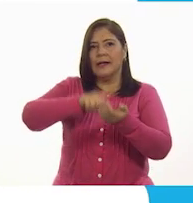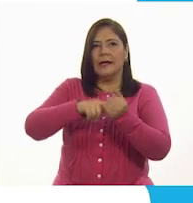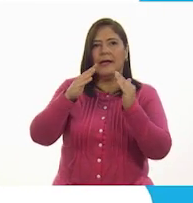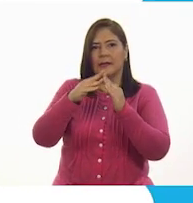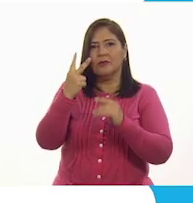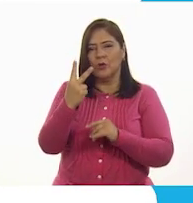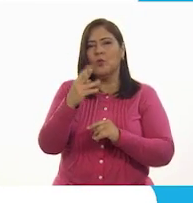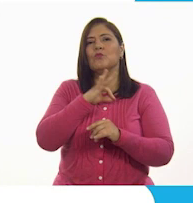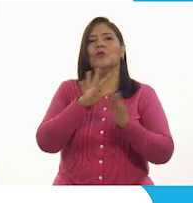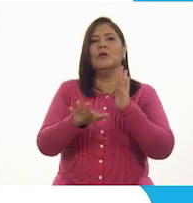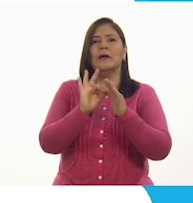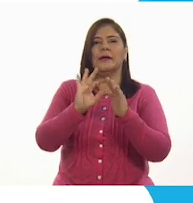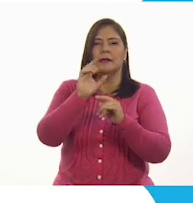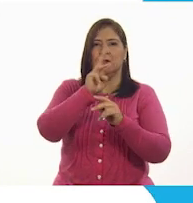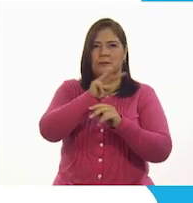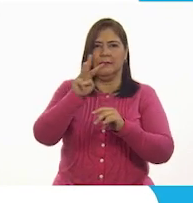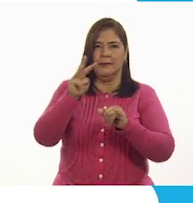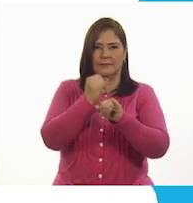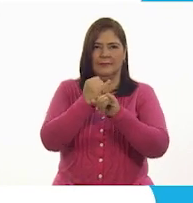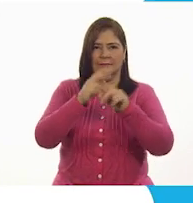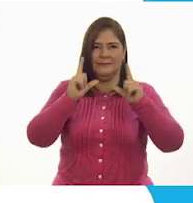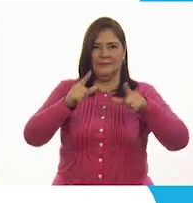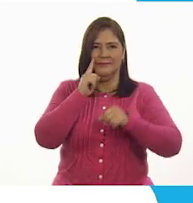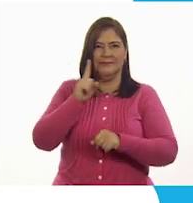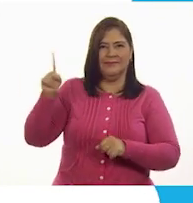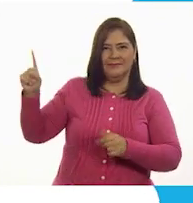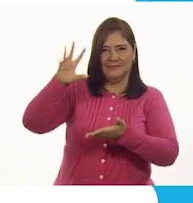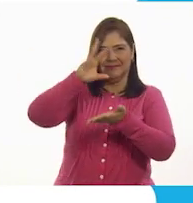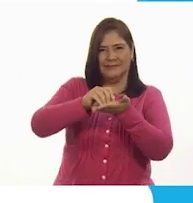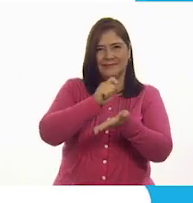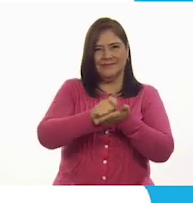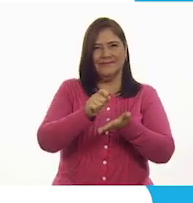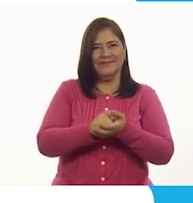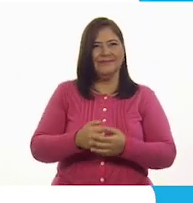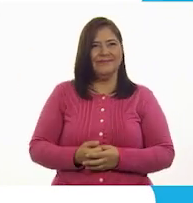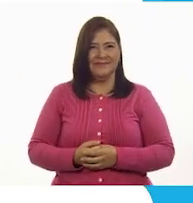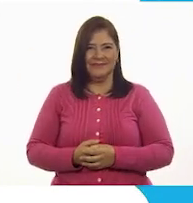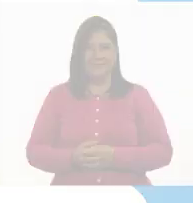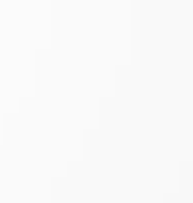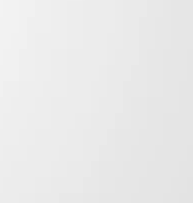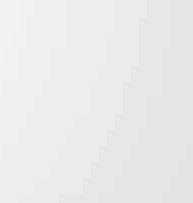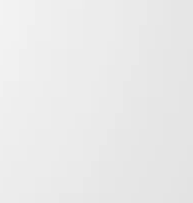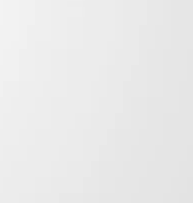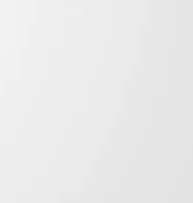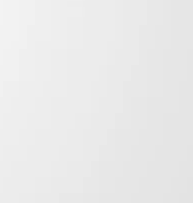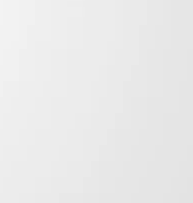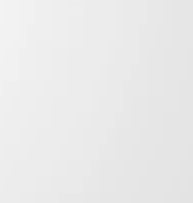en la siguiente liga: aprendeencasa.cep.gob.mx.